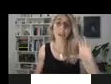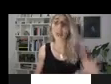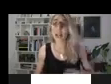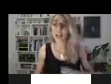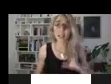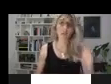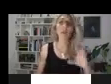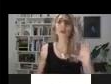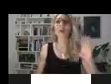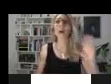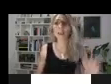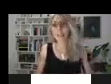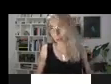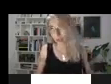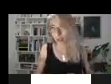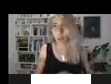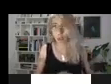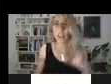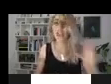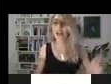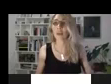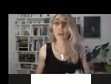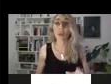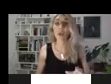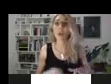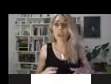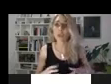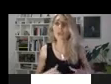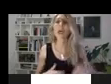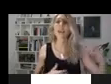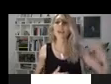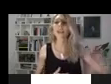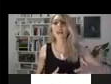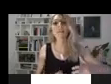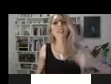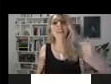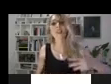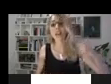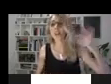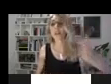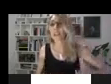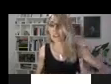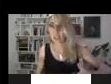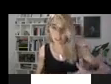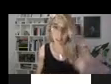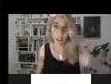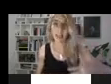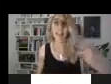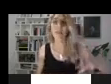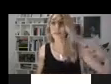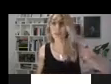lo tradicional, del público que va a la exposición y ya es público cautivo, y de desafiarnos a